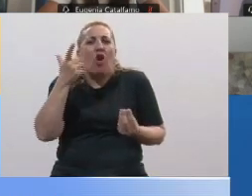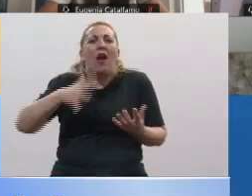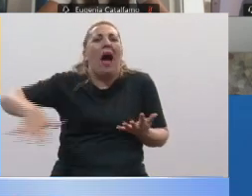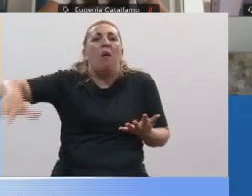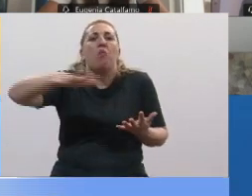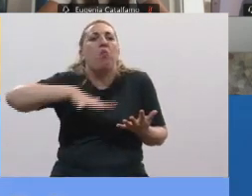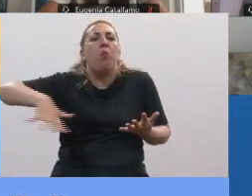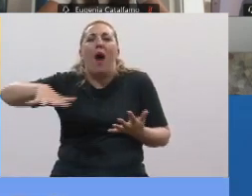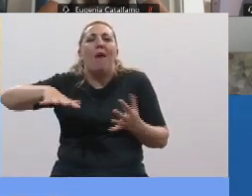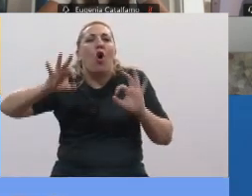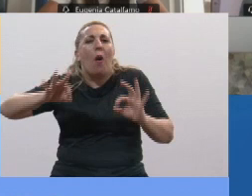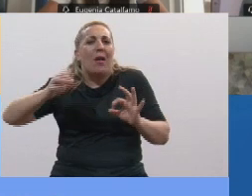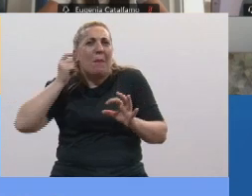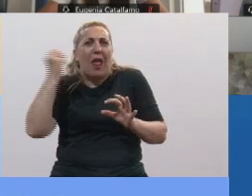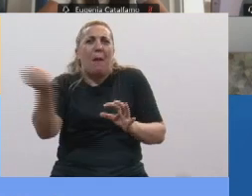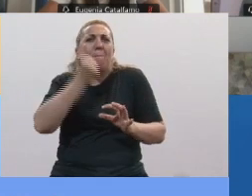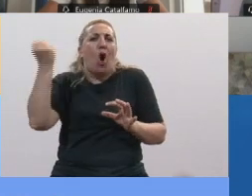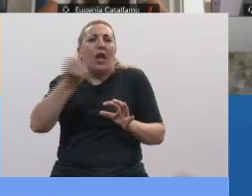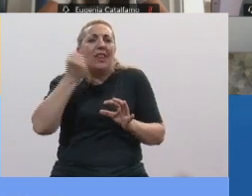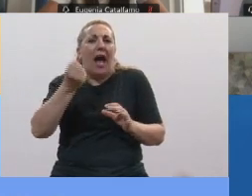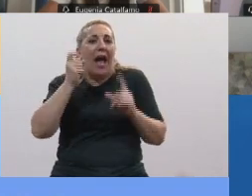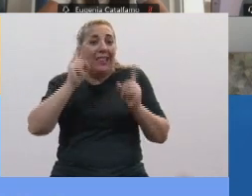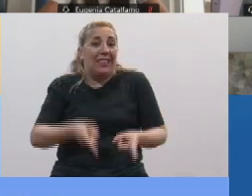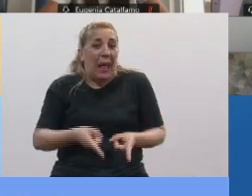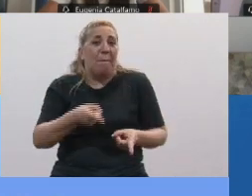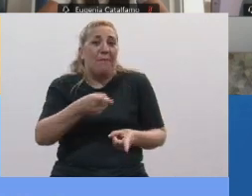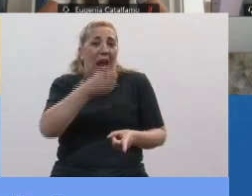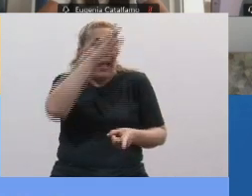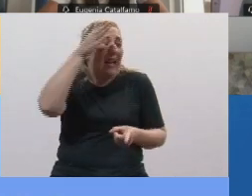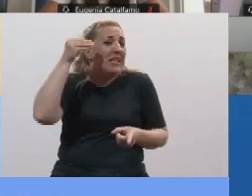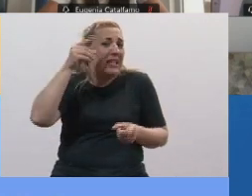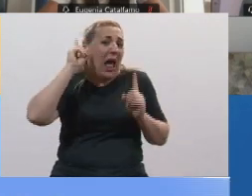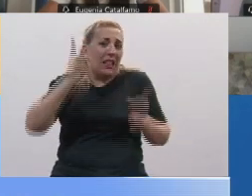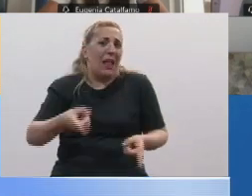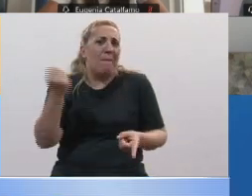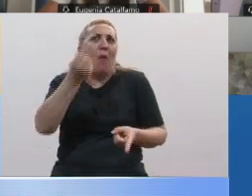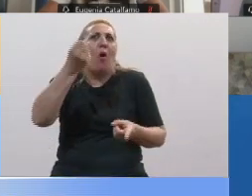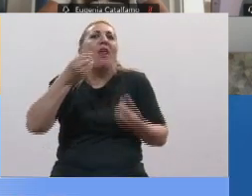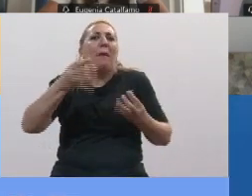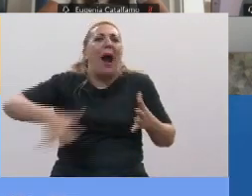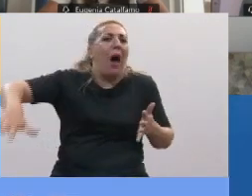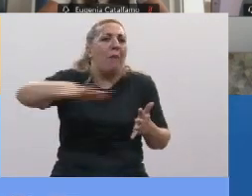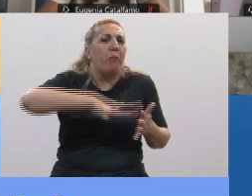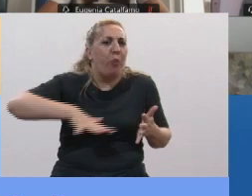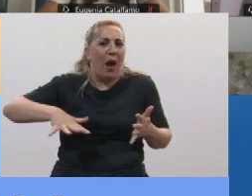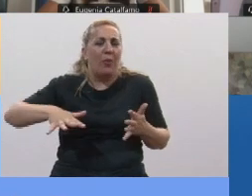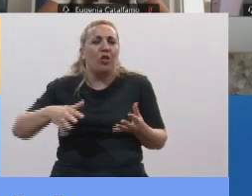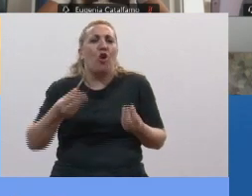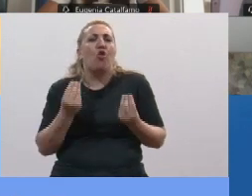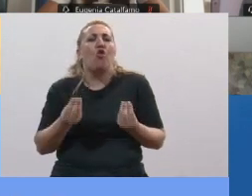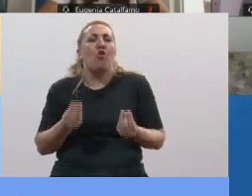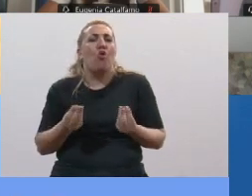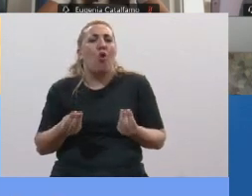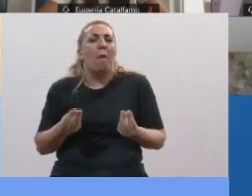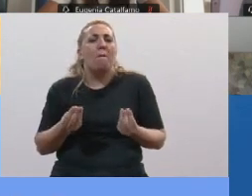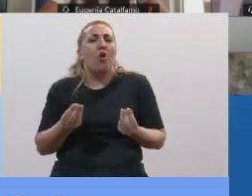incluido? Inclusive para Cristina, que es parte de ese pueblo. ¿Cómo puede ser que no